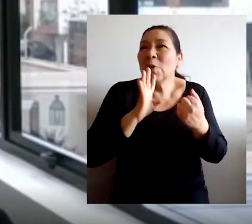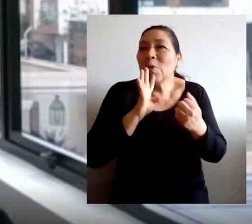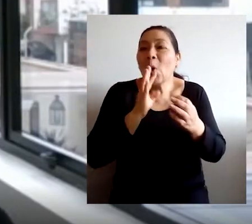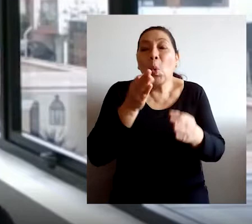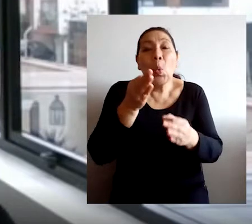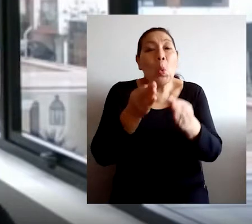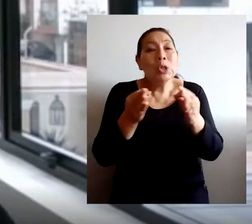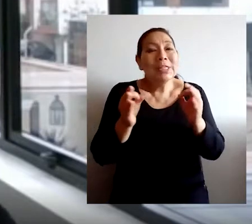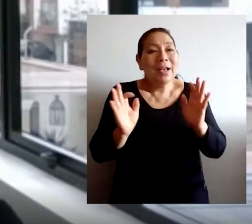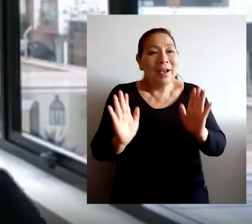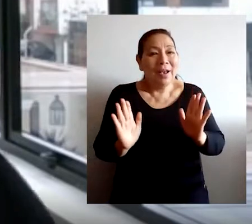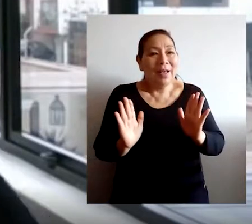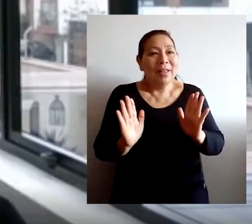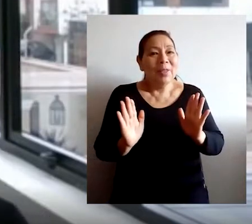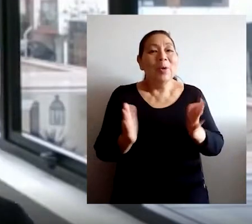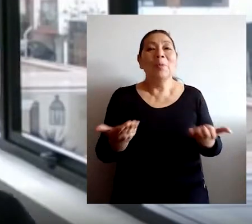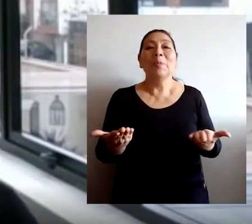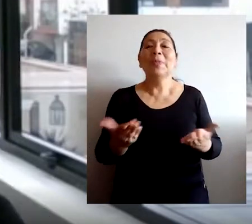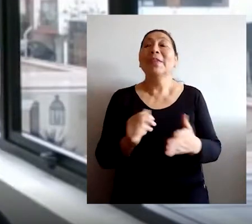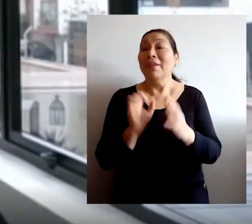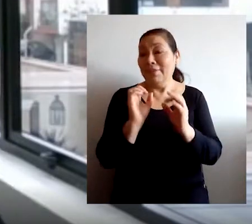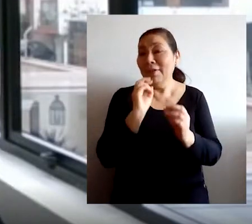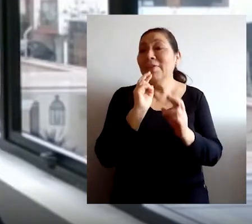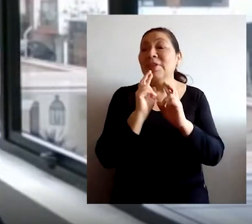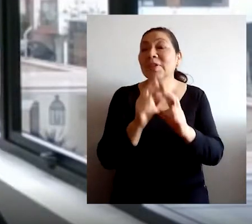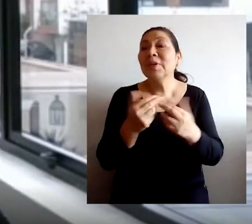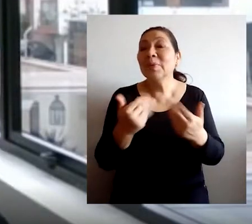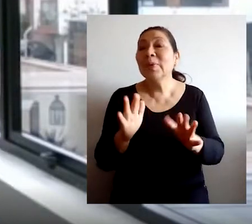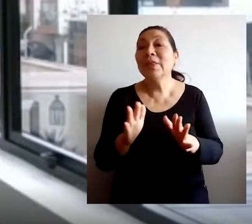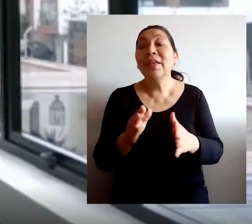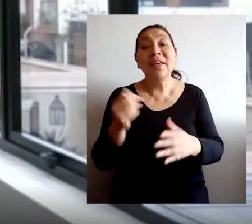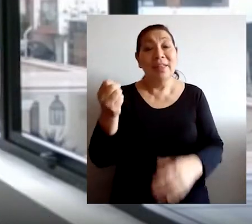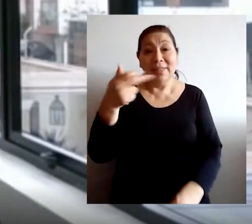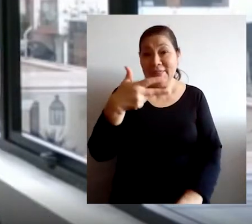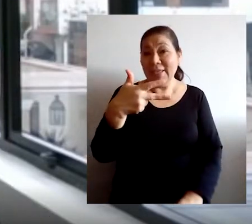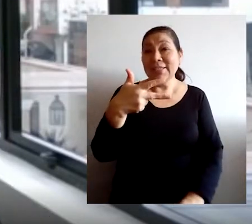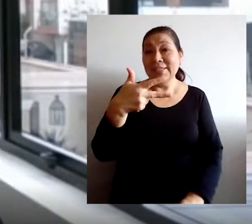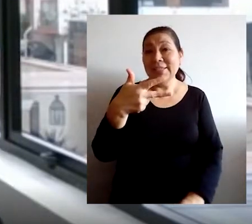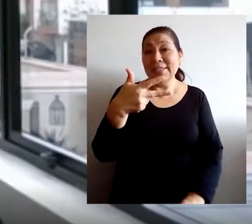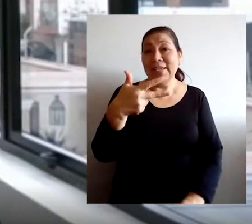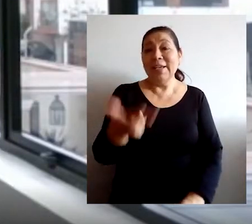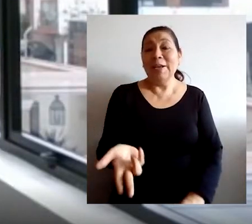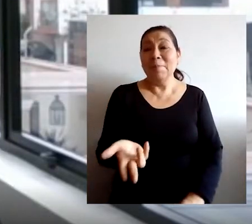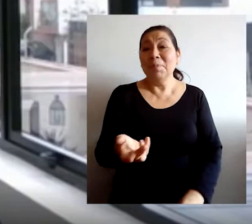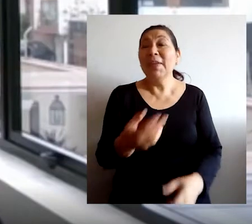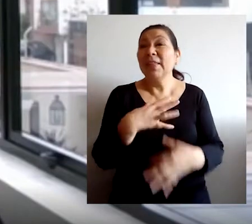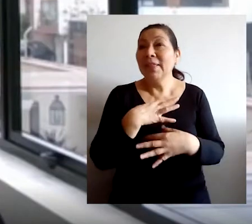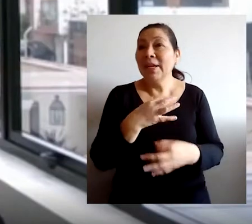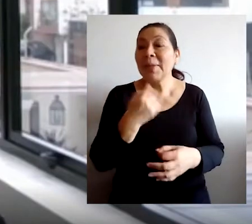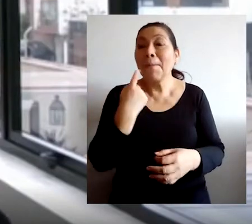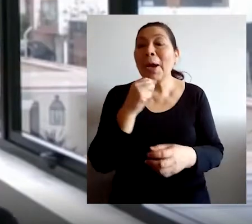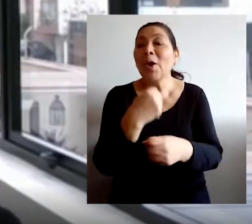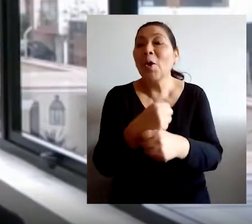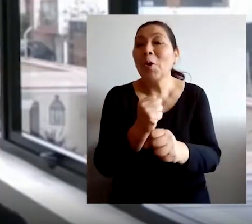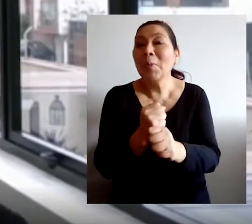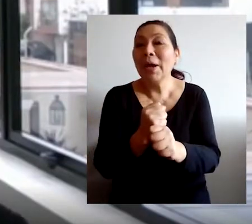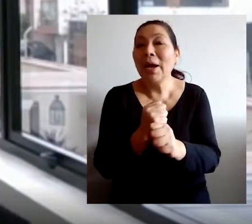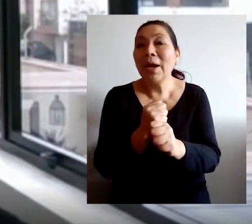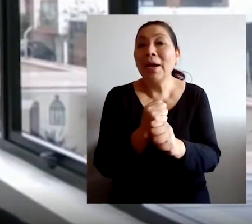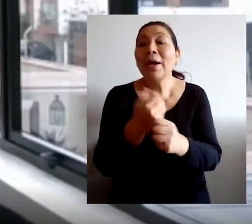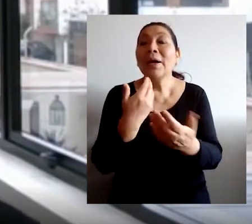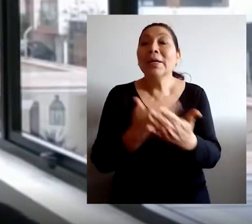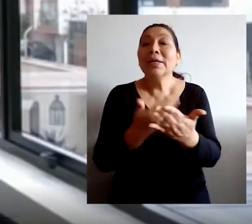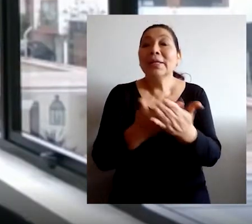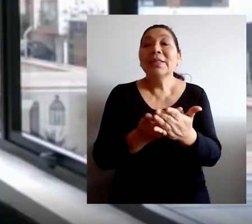de una cosa juzgada que, dicho sea de paso, ya se resolvió? El tercer elemento, Es el interés para obrar. Interés para